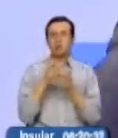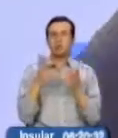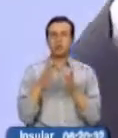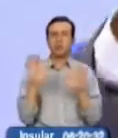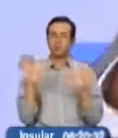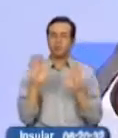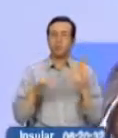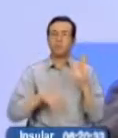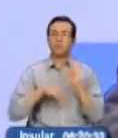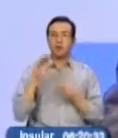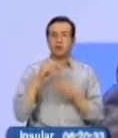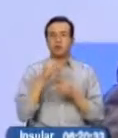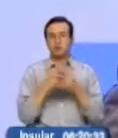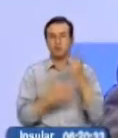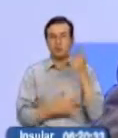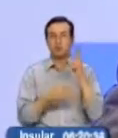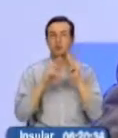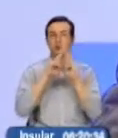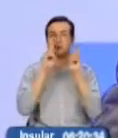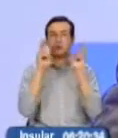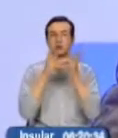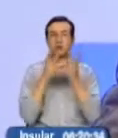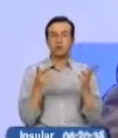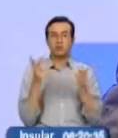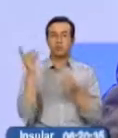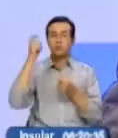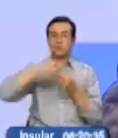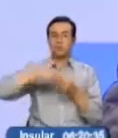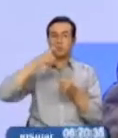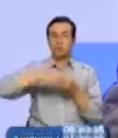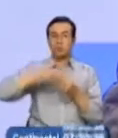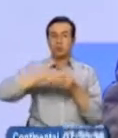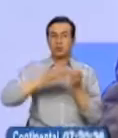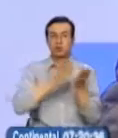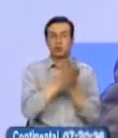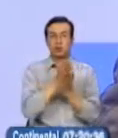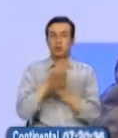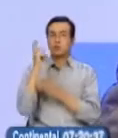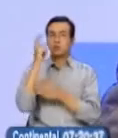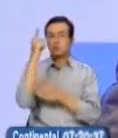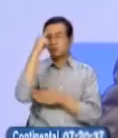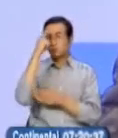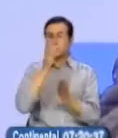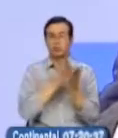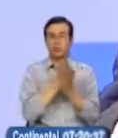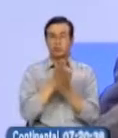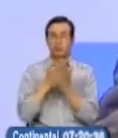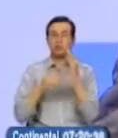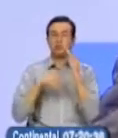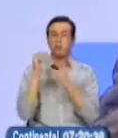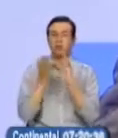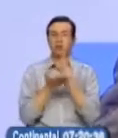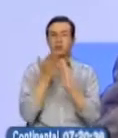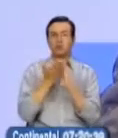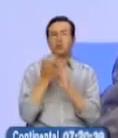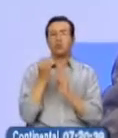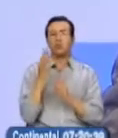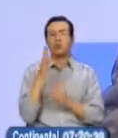se oferta más y la pertinencia en términos de cupos en carreras que necesita el país ha crecido en alrededor